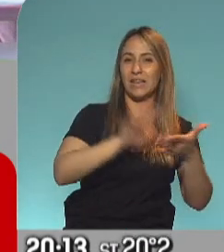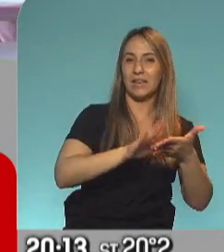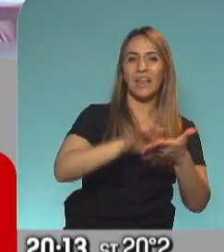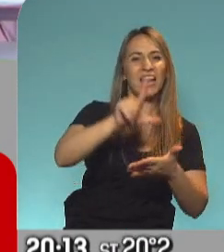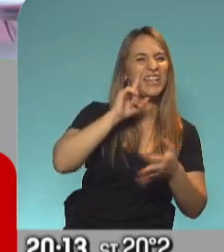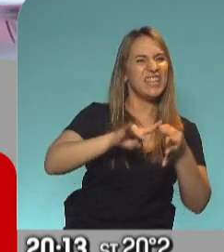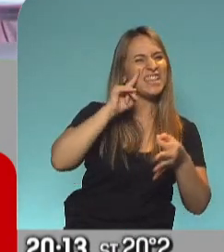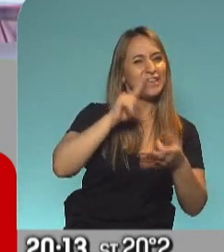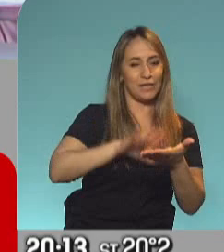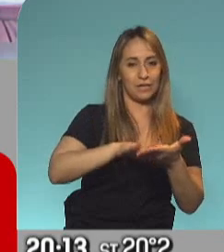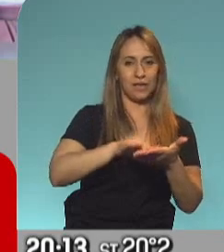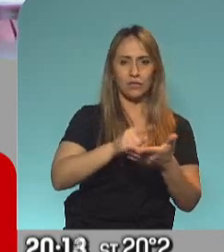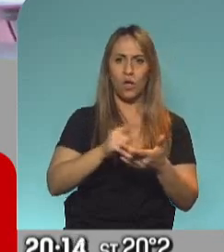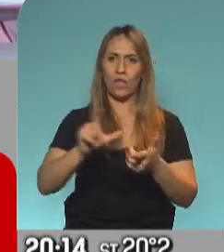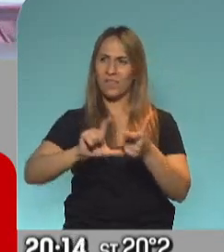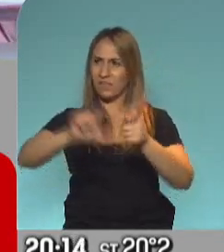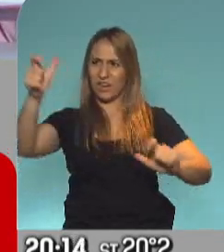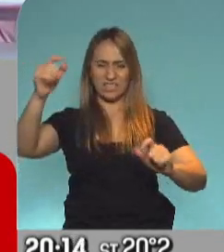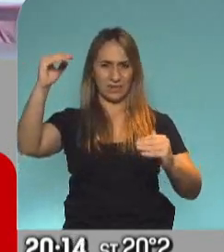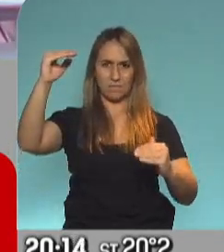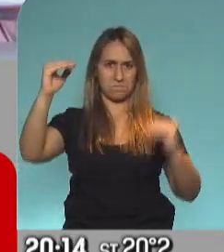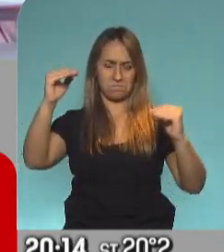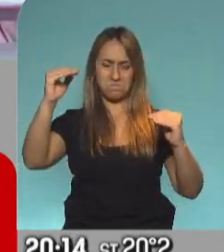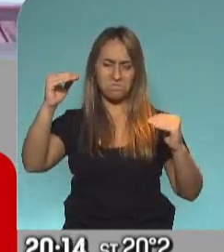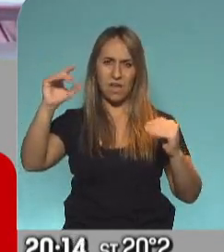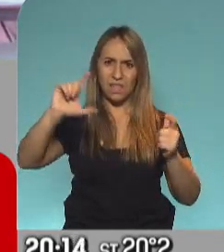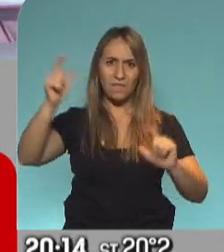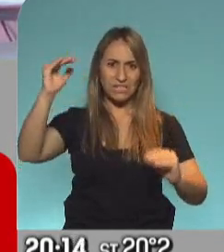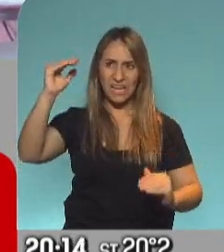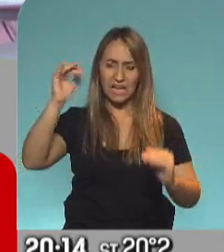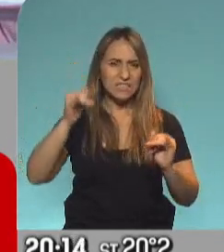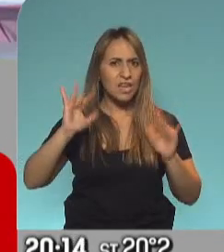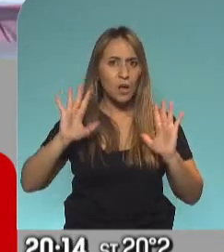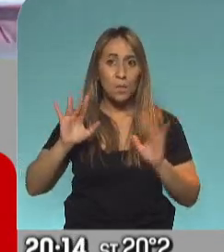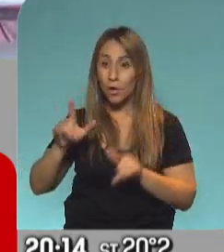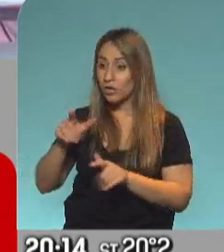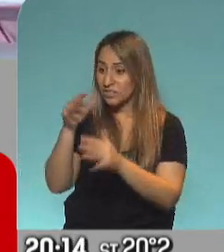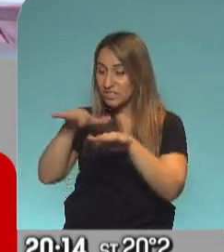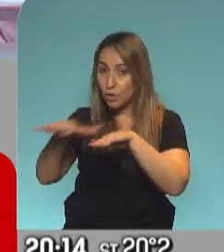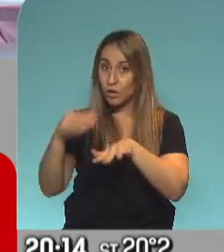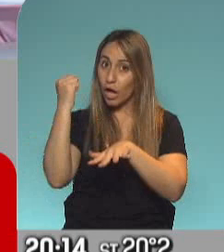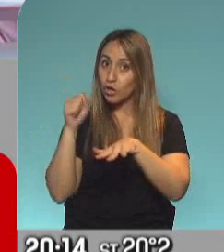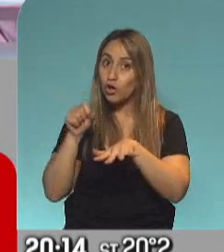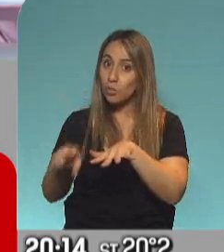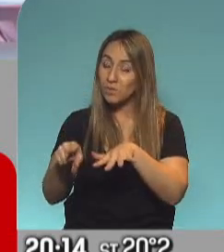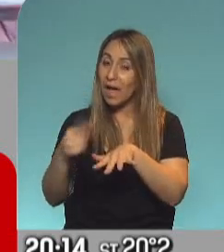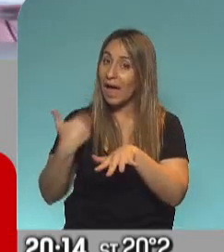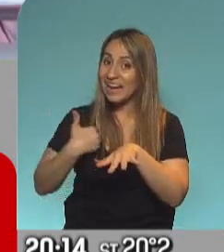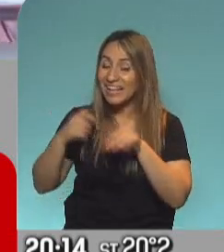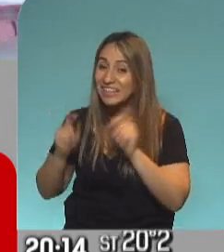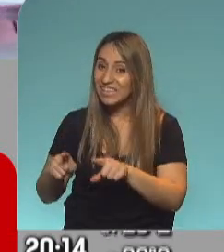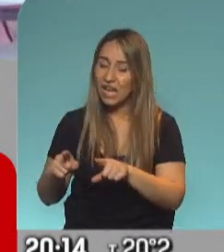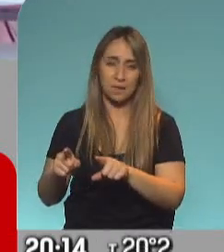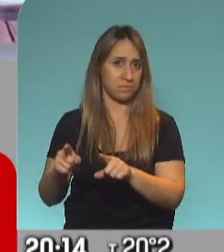que son no coincide con la realidad económica del momento no es esos valores con los que se fijan los precios actuales